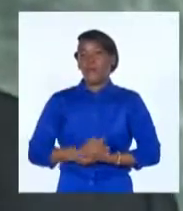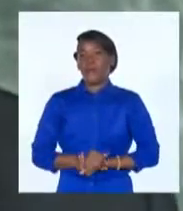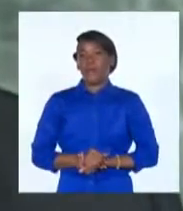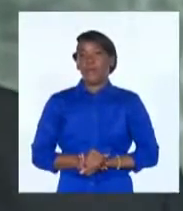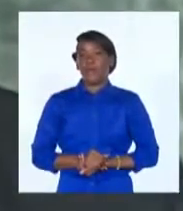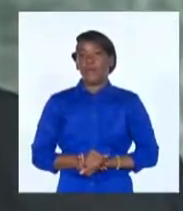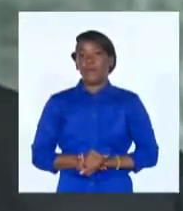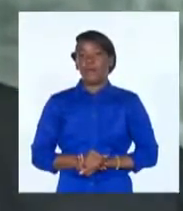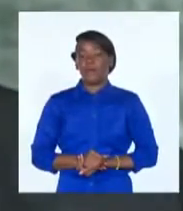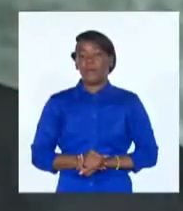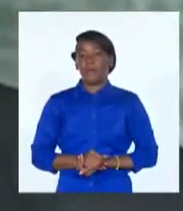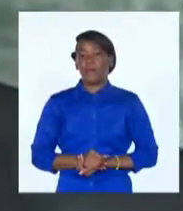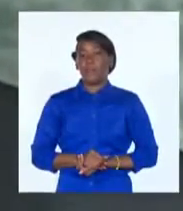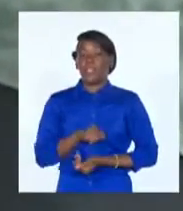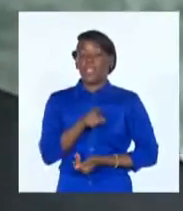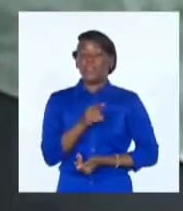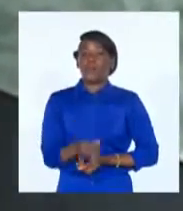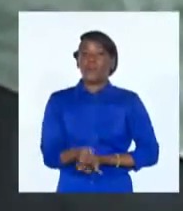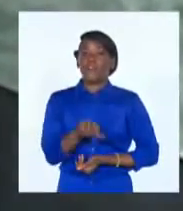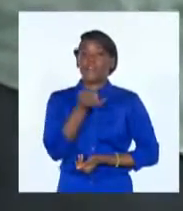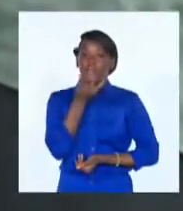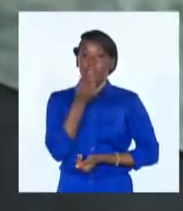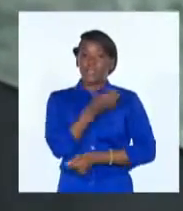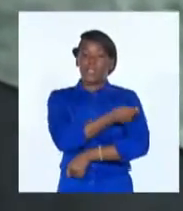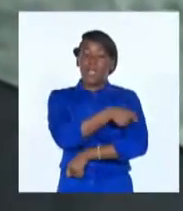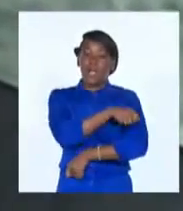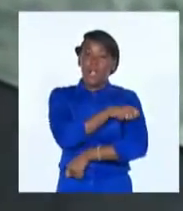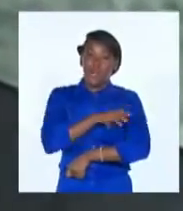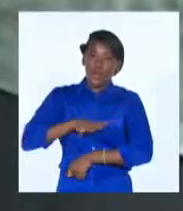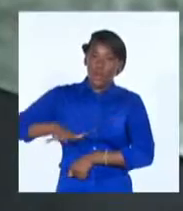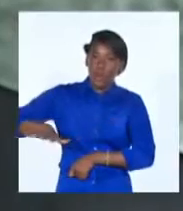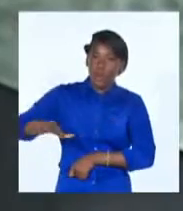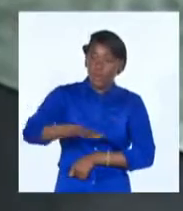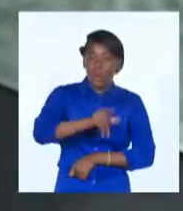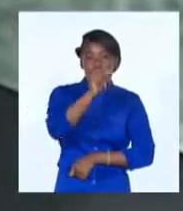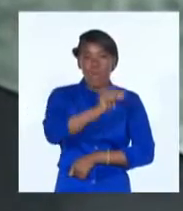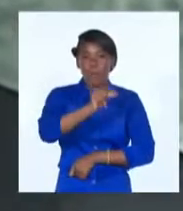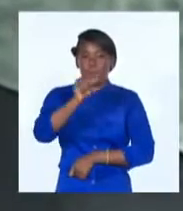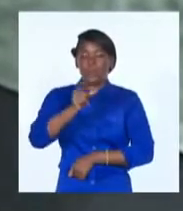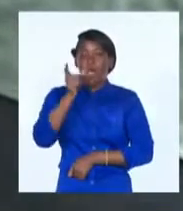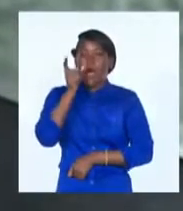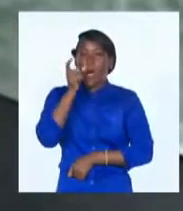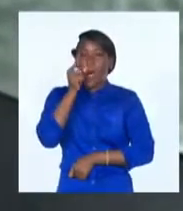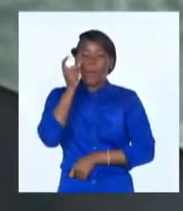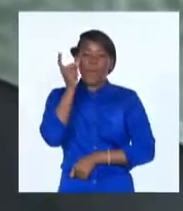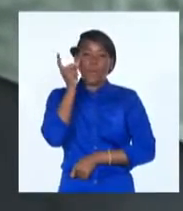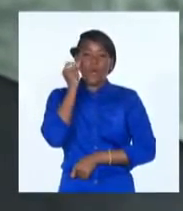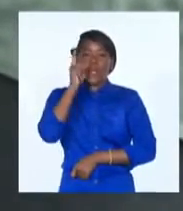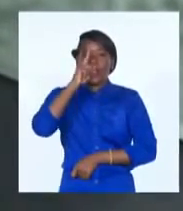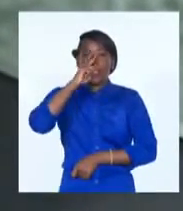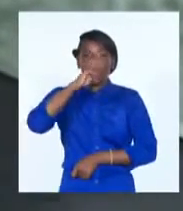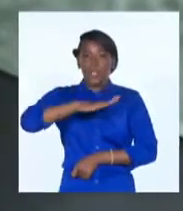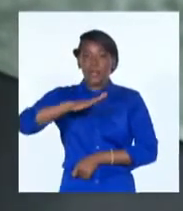que matan a hombres, mujeres y niños,